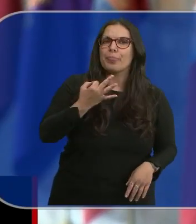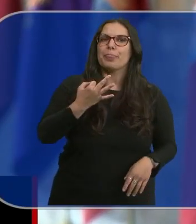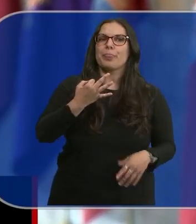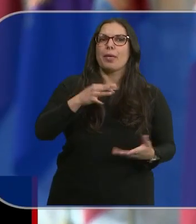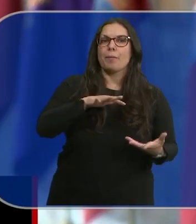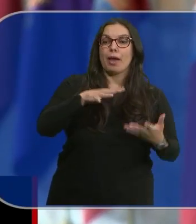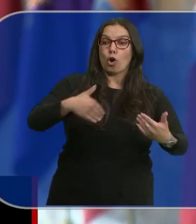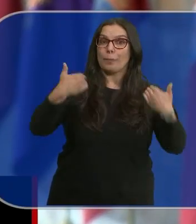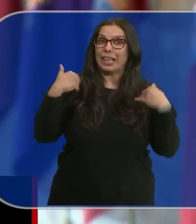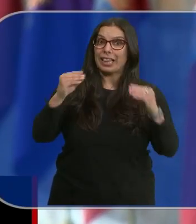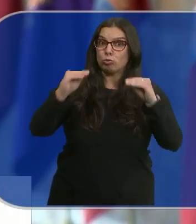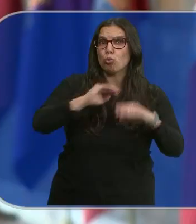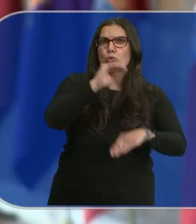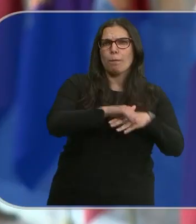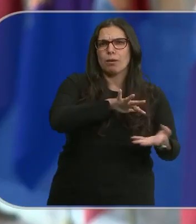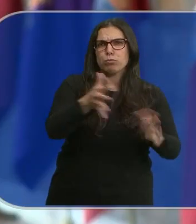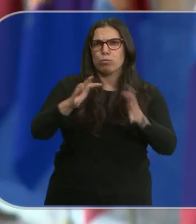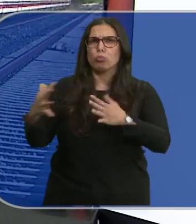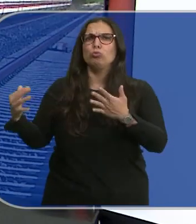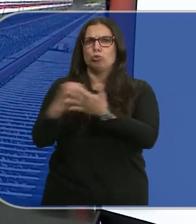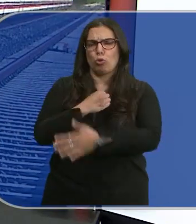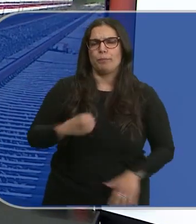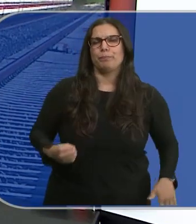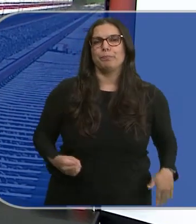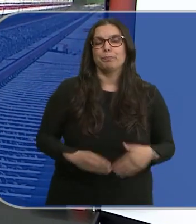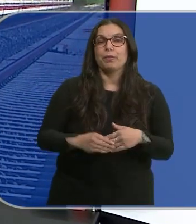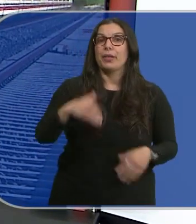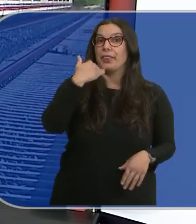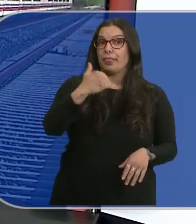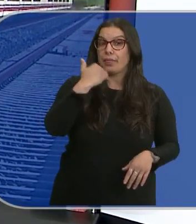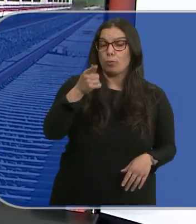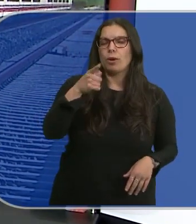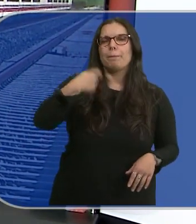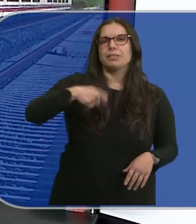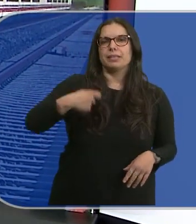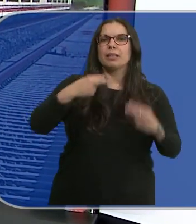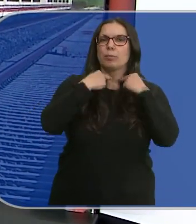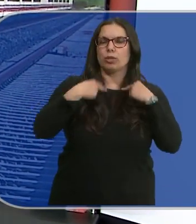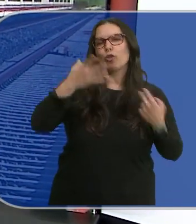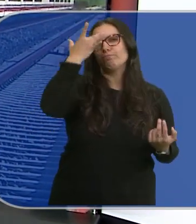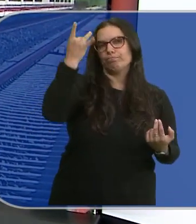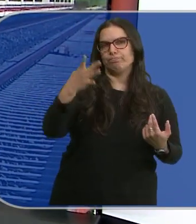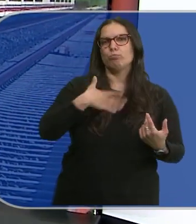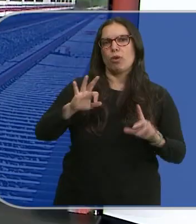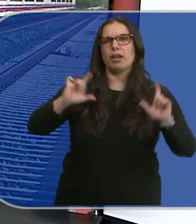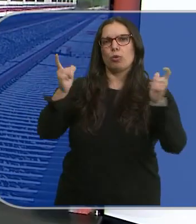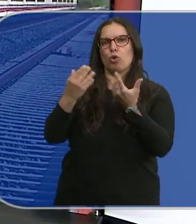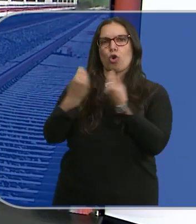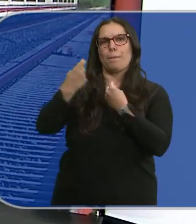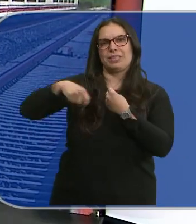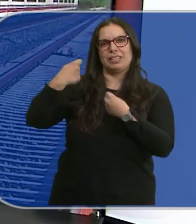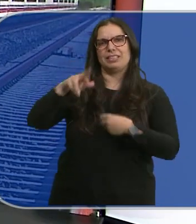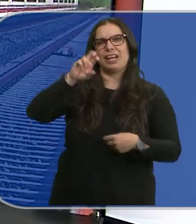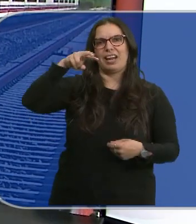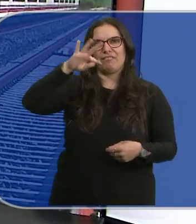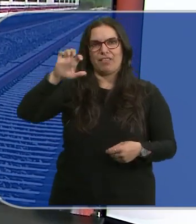infraestructuras que son de su competencia. Y en Zamora el presidente de la Diputación por fin pudo reunirse con Renfe. Fue a última